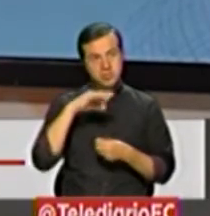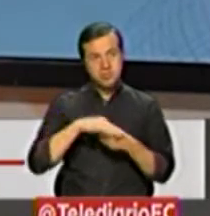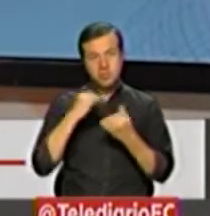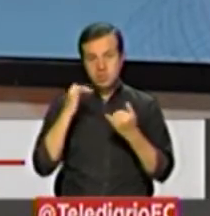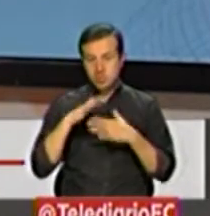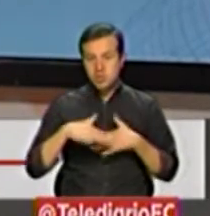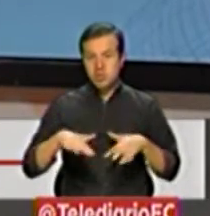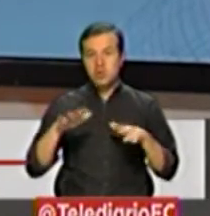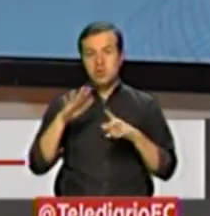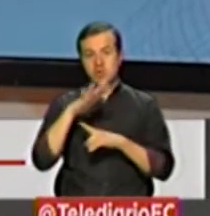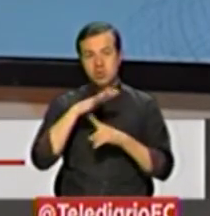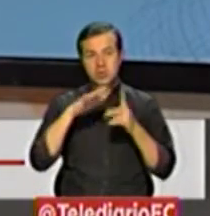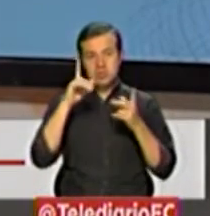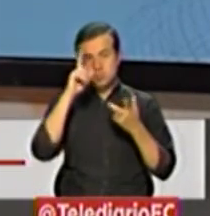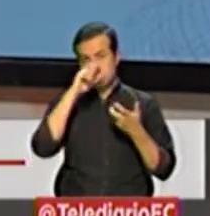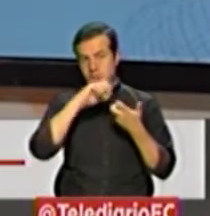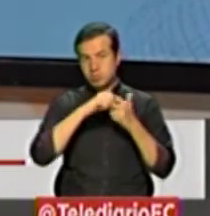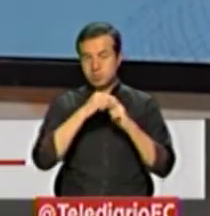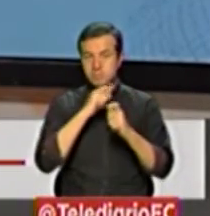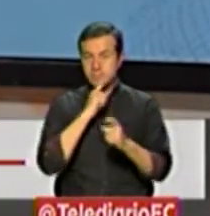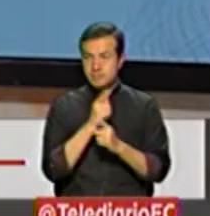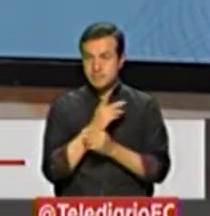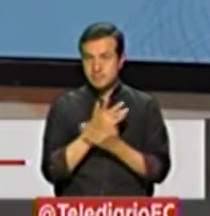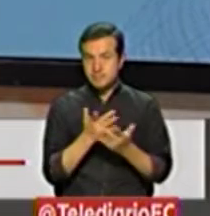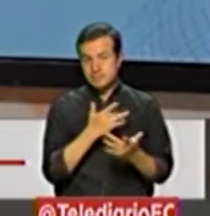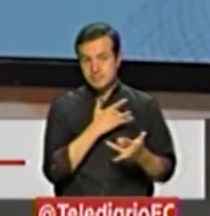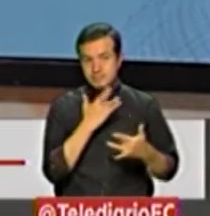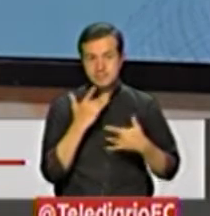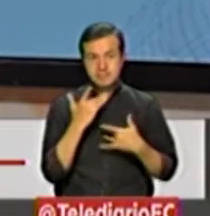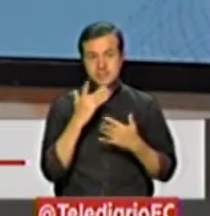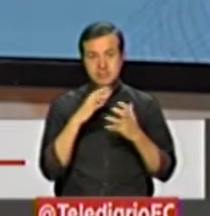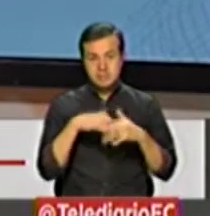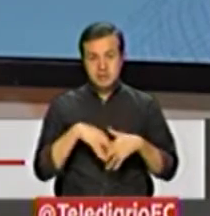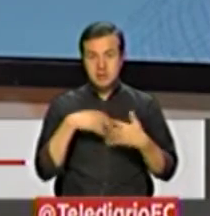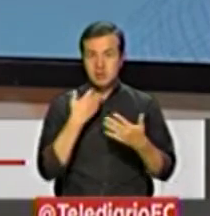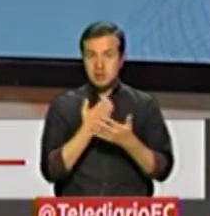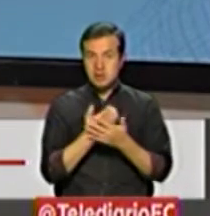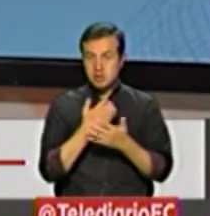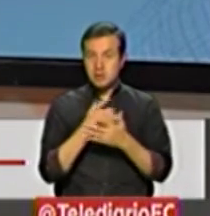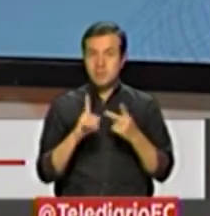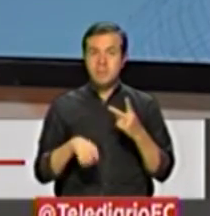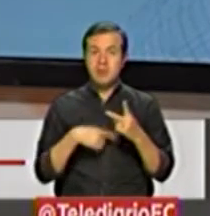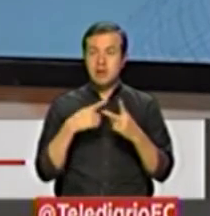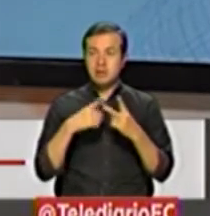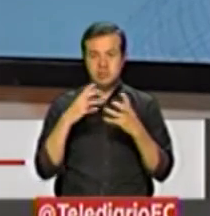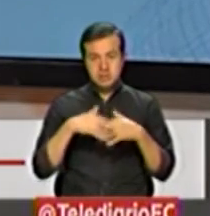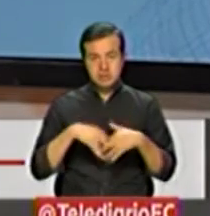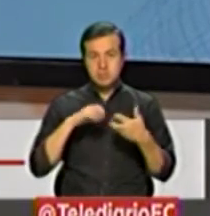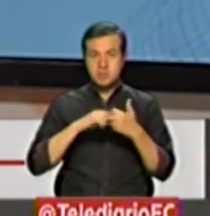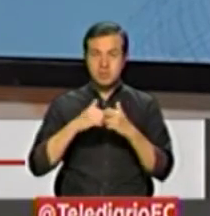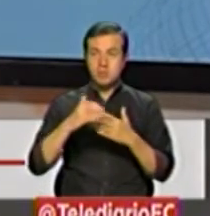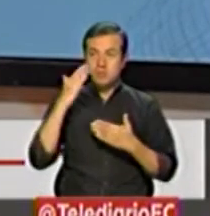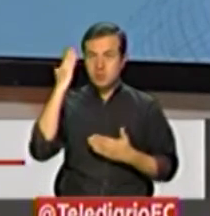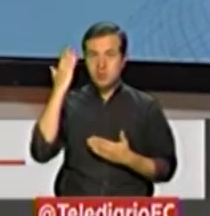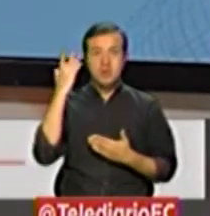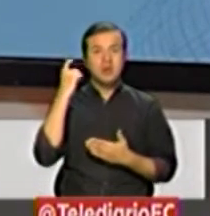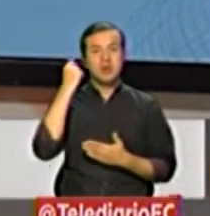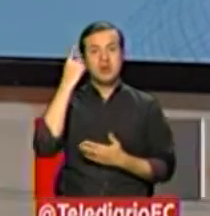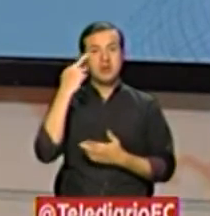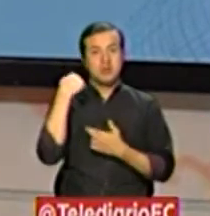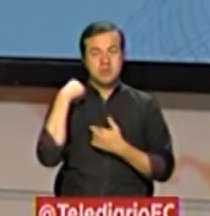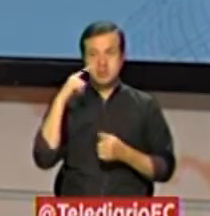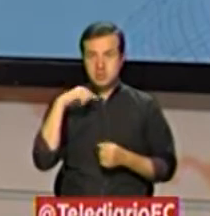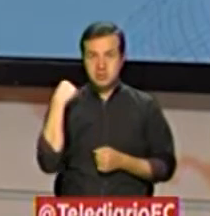momento crítico, a pesar de que se siente la crisis económica, también hay una crisis política, y estamos llamados a